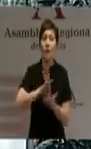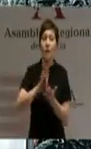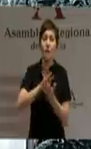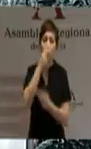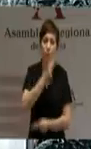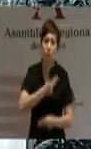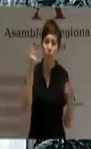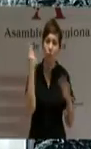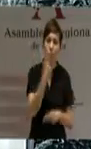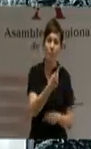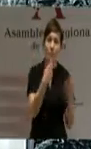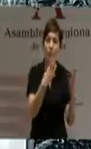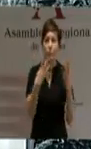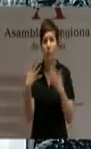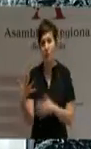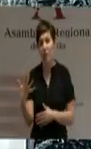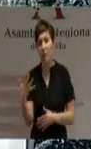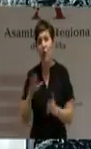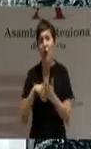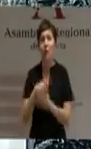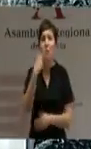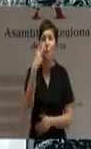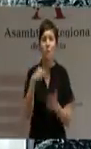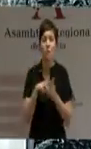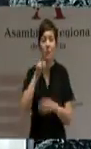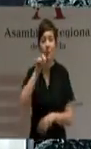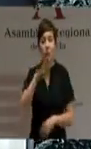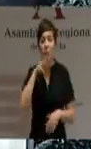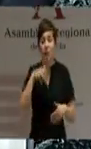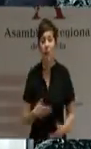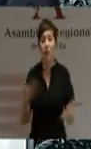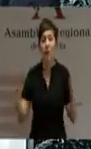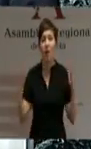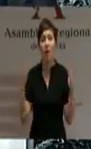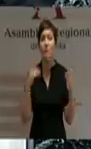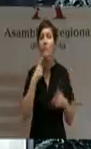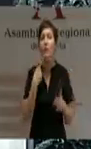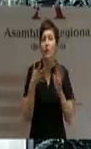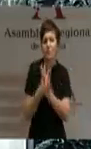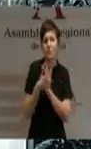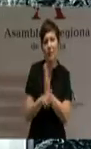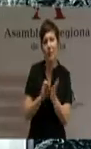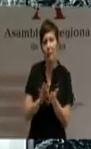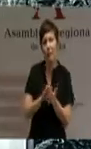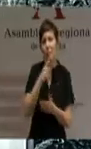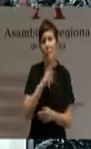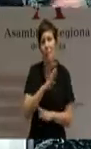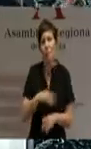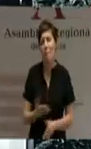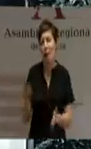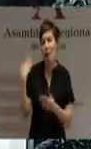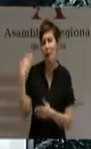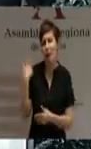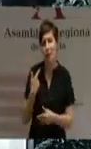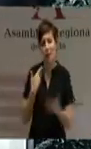entre 1995 y 2014, entonces dice que he echado marcha atrás. Pues una cosa o la otra, pero las